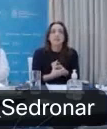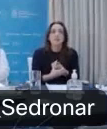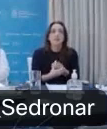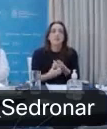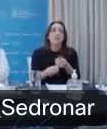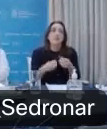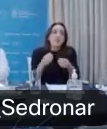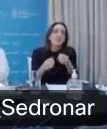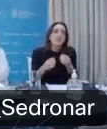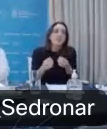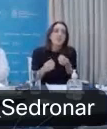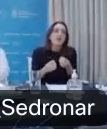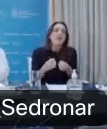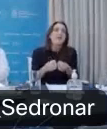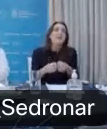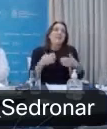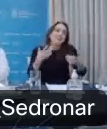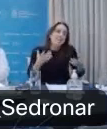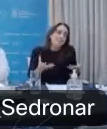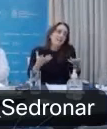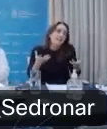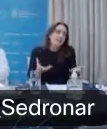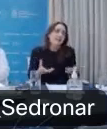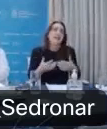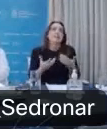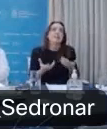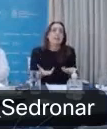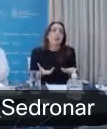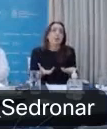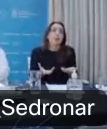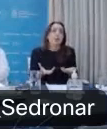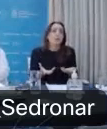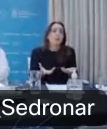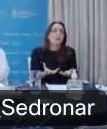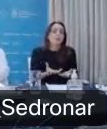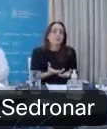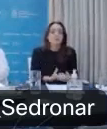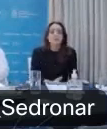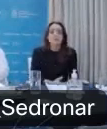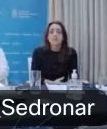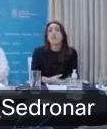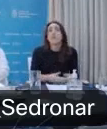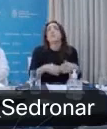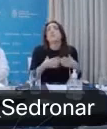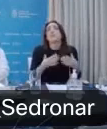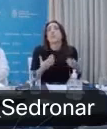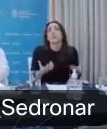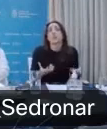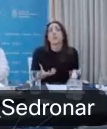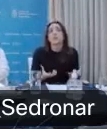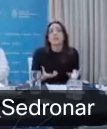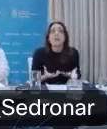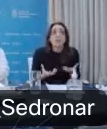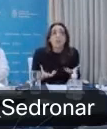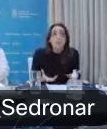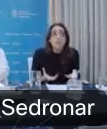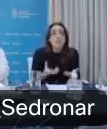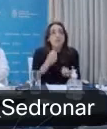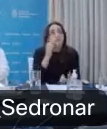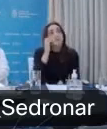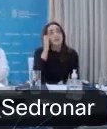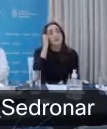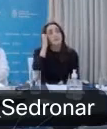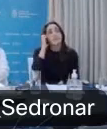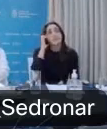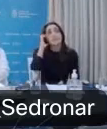de pares, ¿no? Esto, podemos decir que esto es una característica que hace al ser joven, ¿no? Si lo ponemos un poquito en